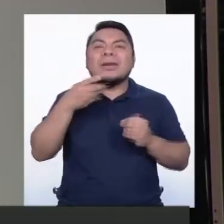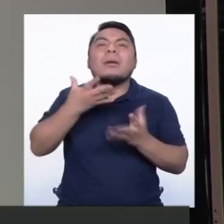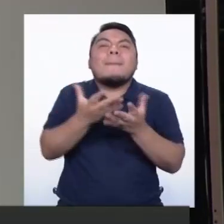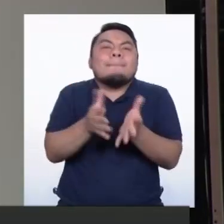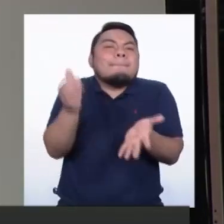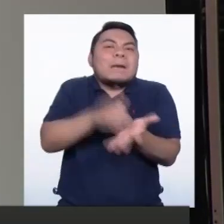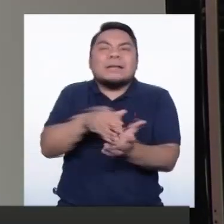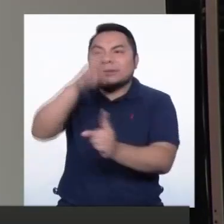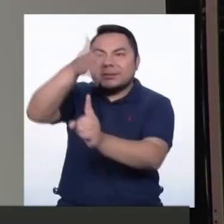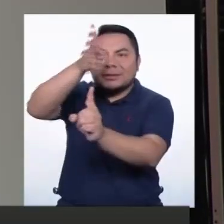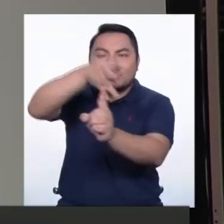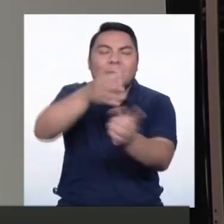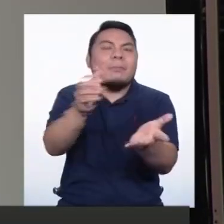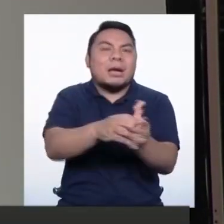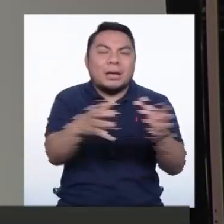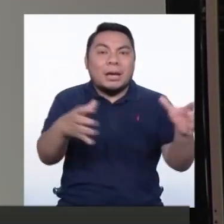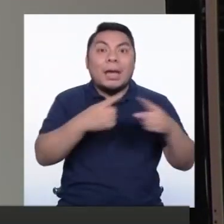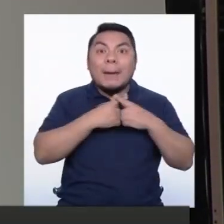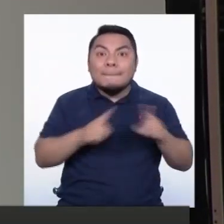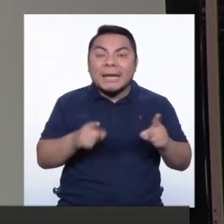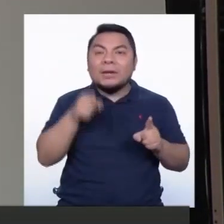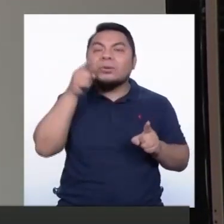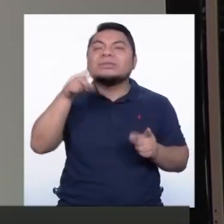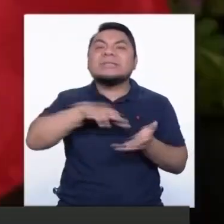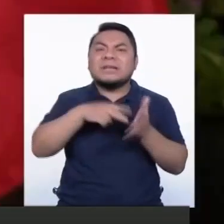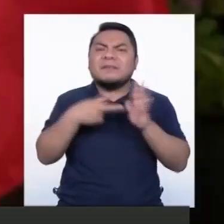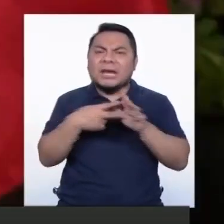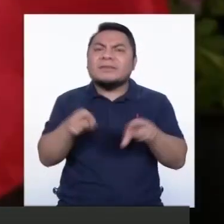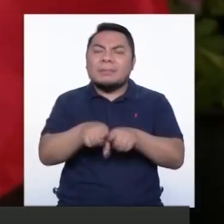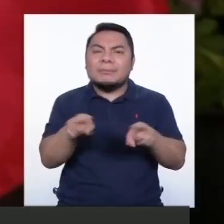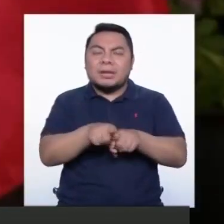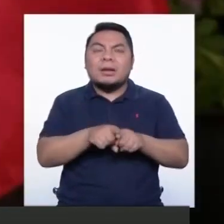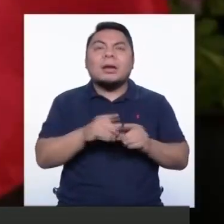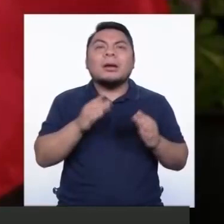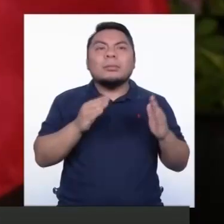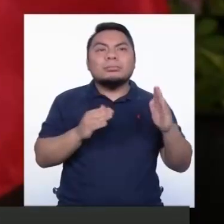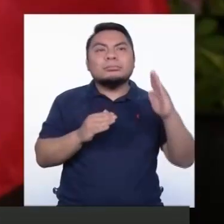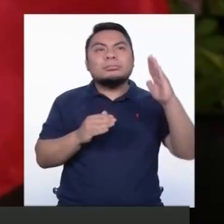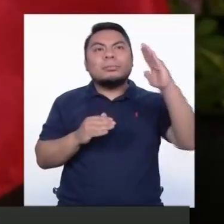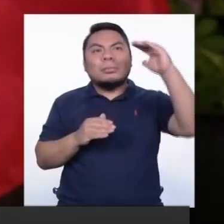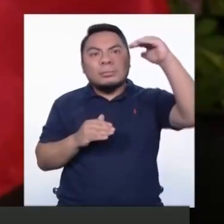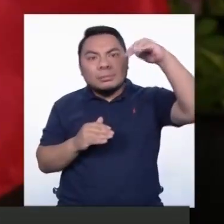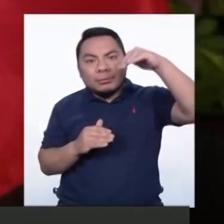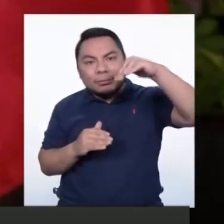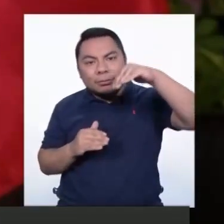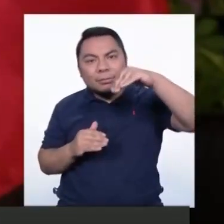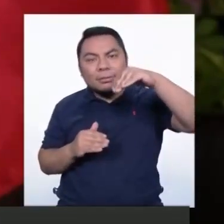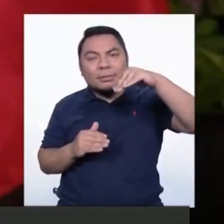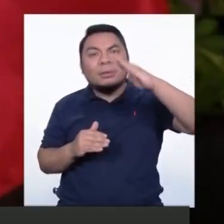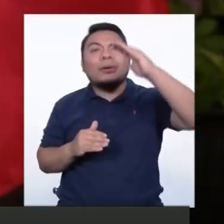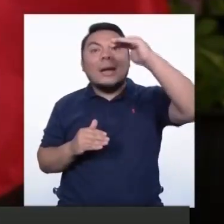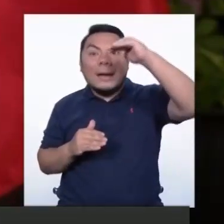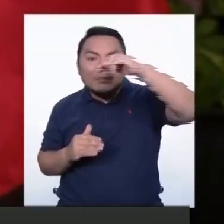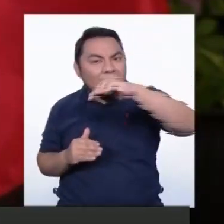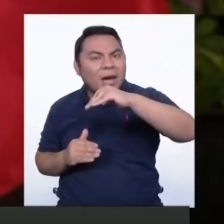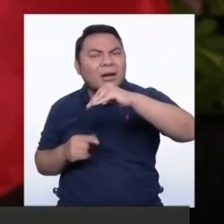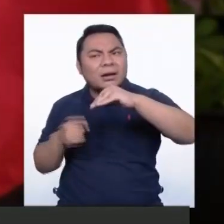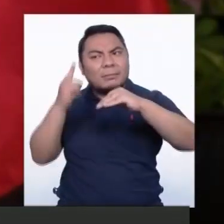semana, la tendencia tiende a la baja. ¿Y dónde se nota de manera más clara esa tendencia a la baja?